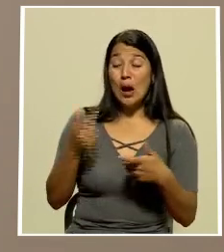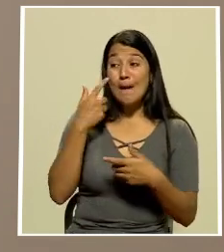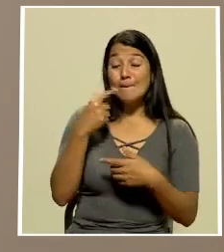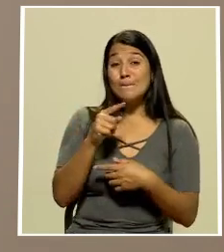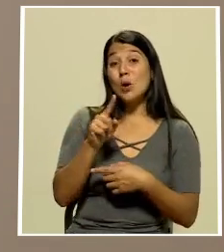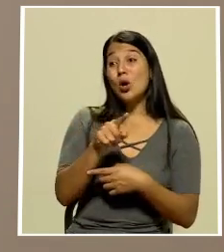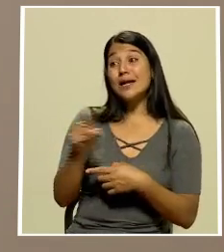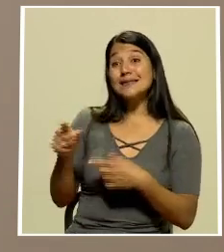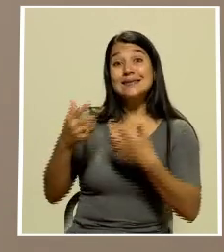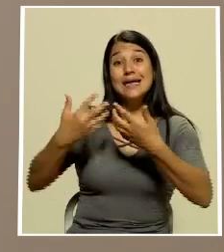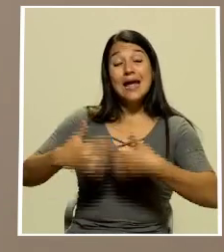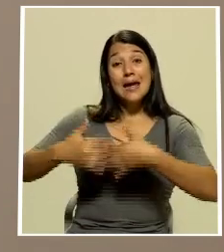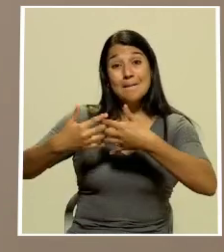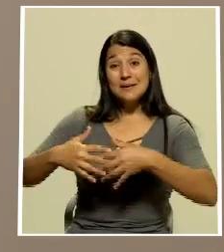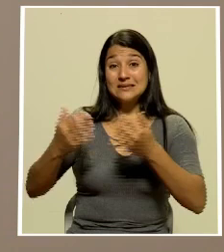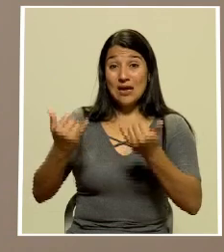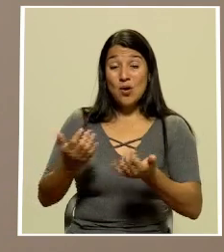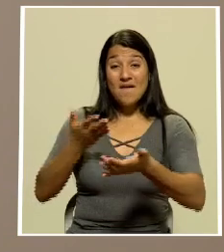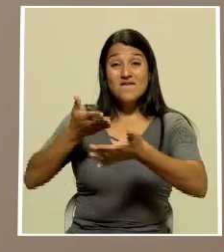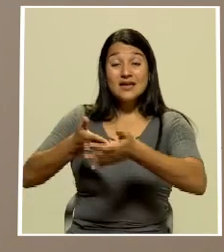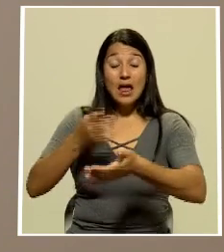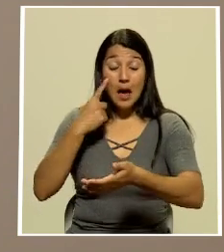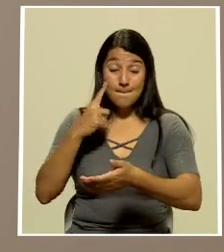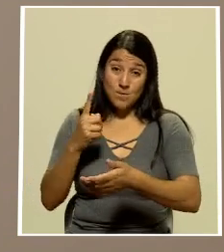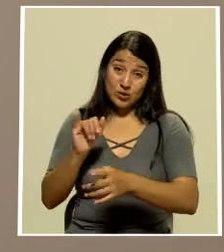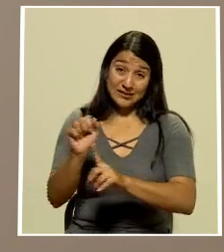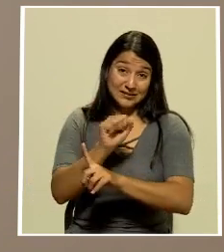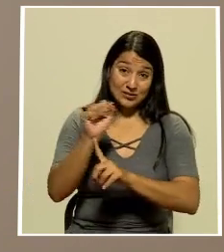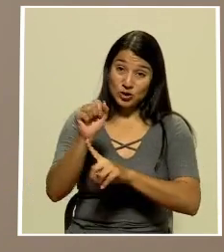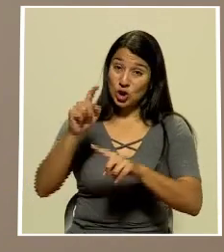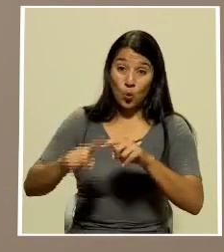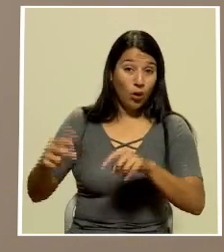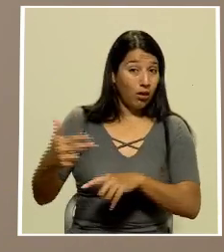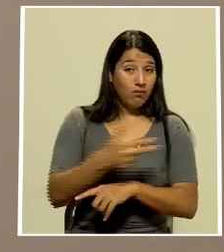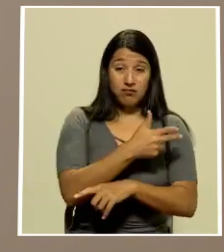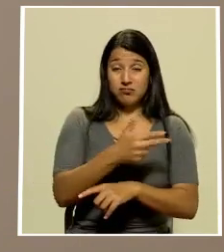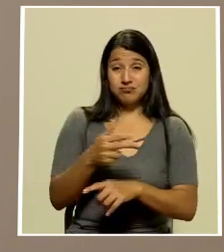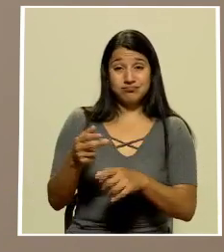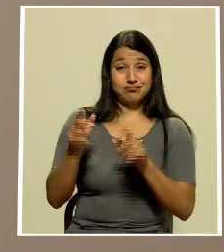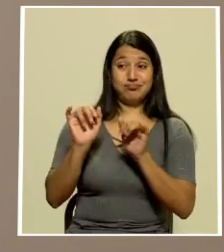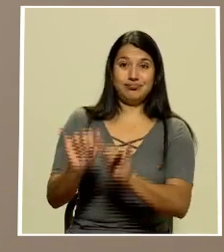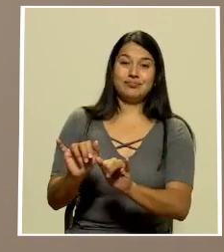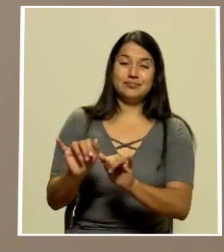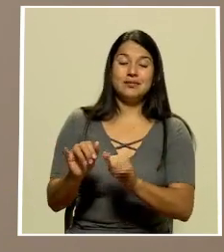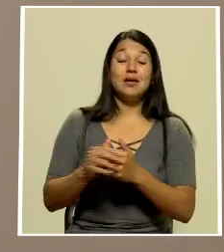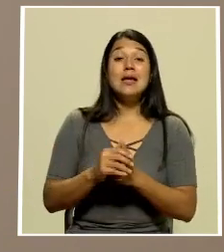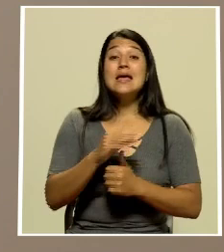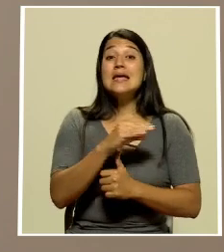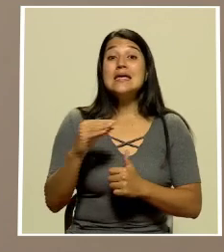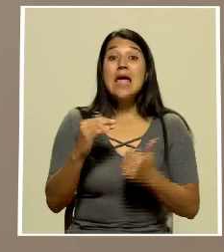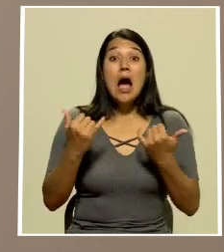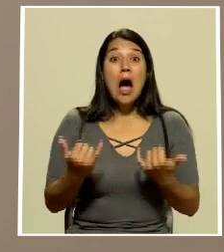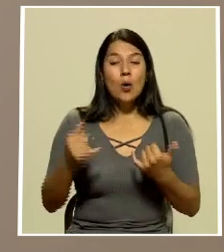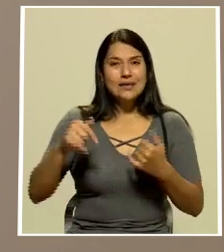empresas que están siendo afectadas por esta situación. Más en un momento en donde es el